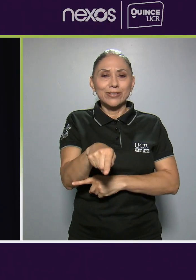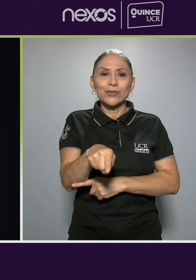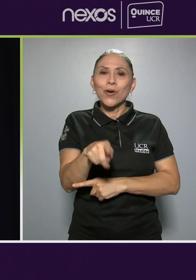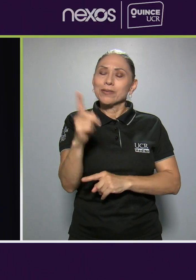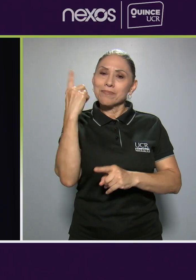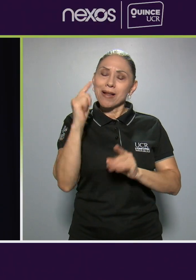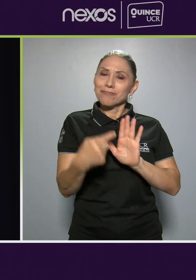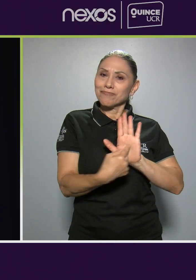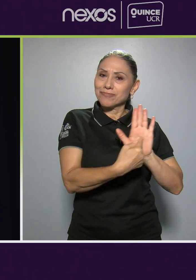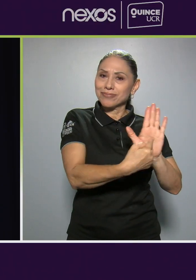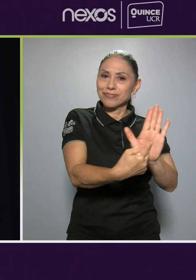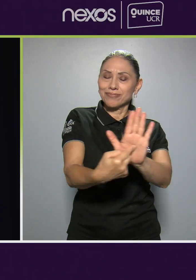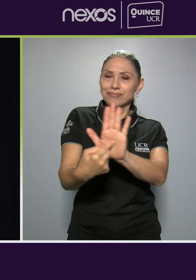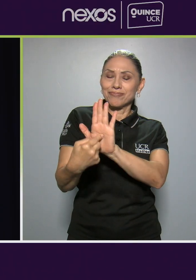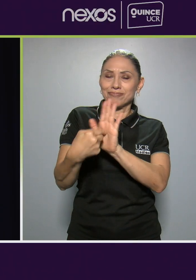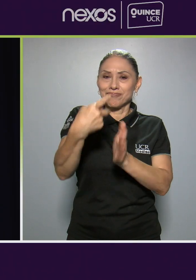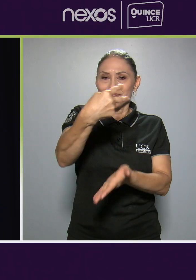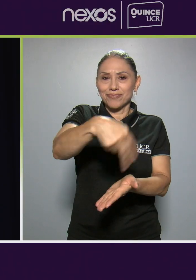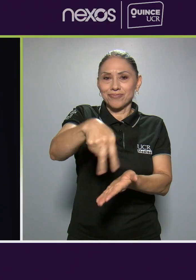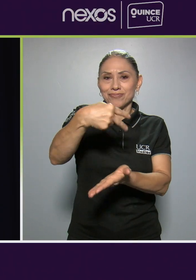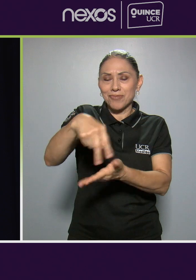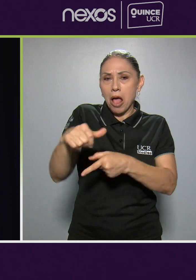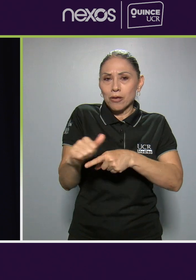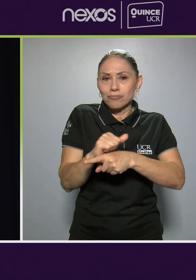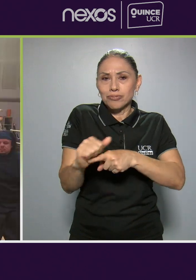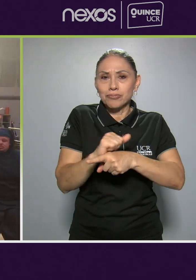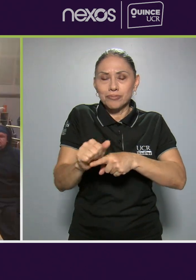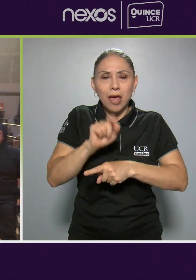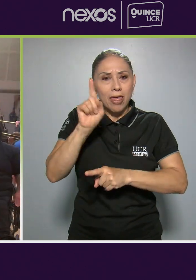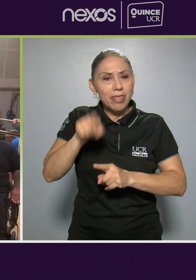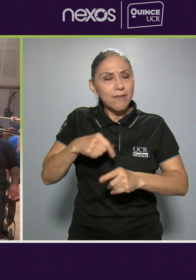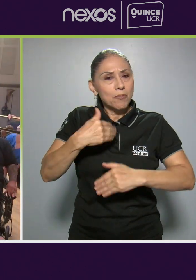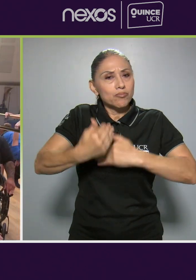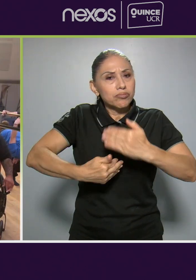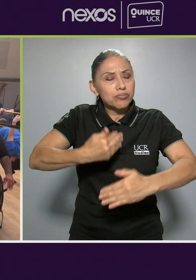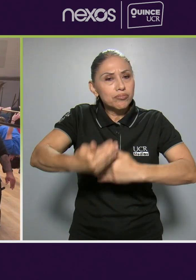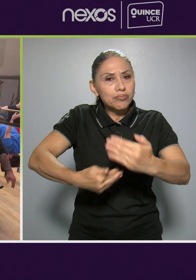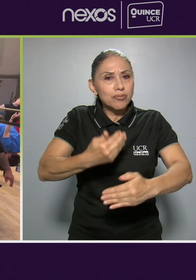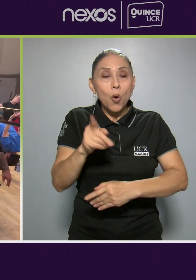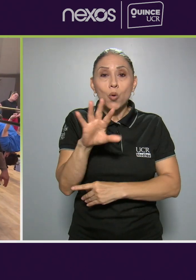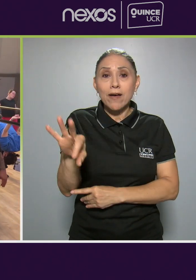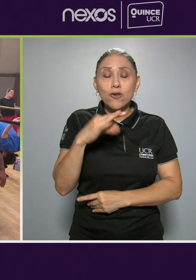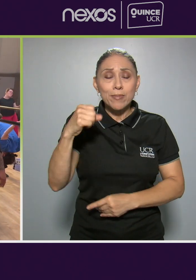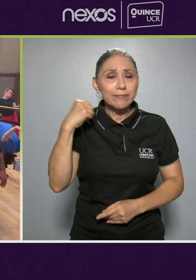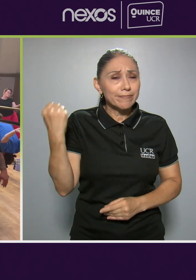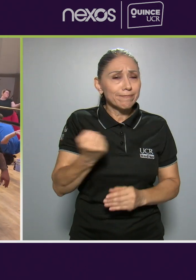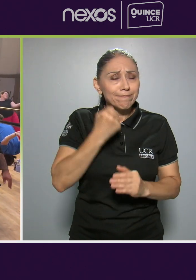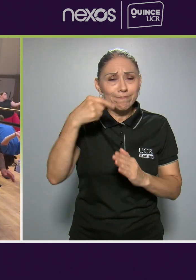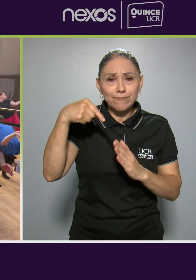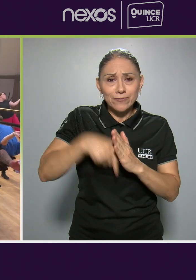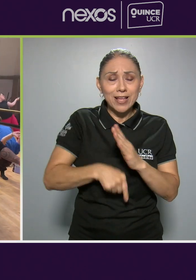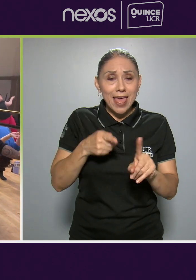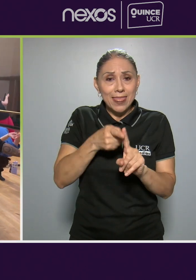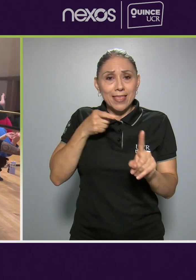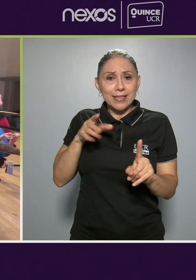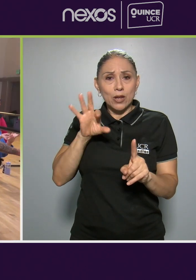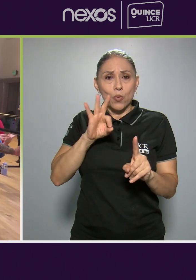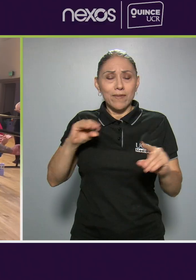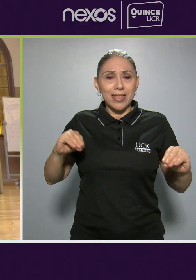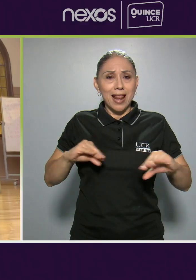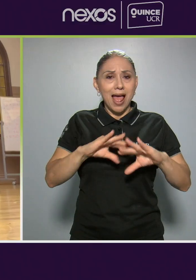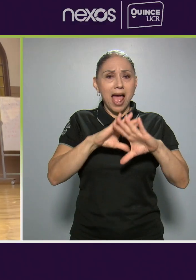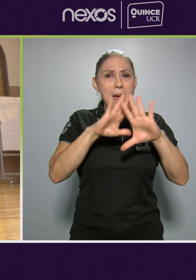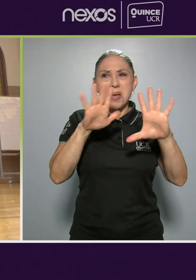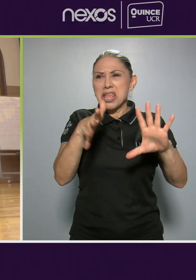en escena, ¿verdad? Que lo teníamos que ir desarrollando. Fue de una forma intensiva, entonces entrábamos de 9 de la mañana